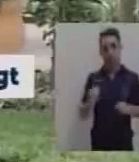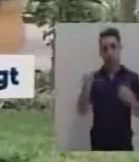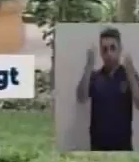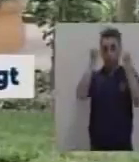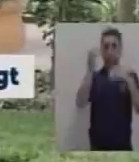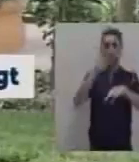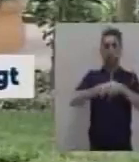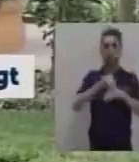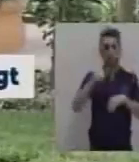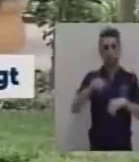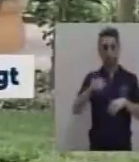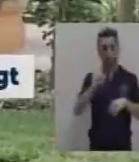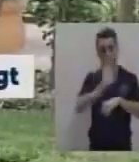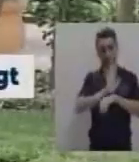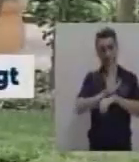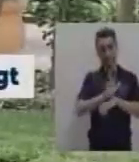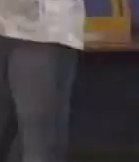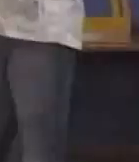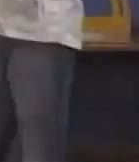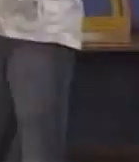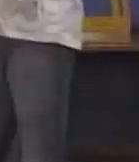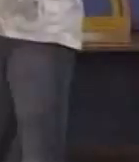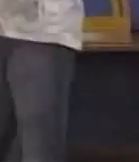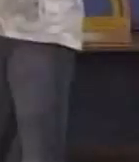todo lo aprendido dentro del programa.